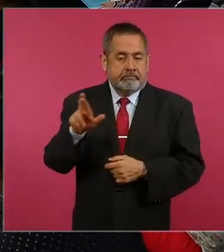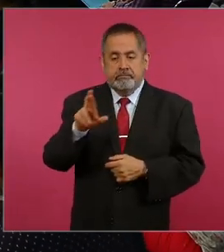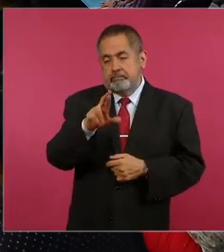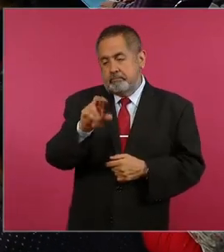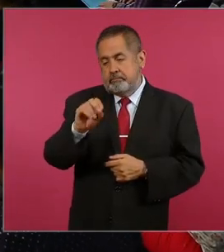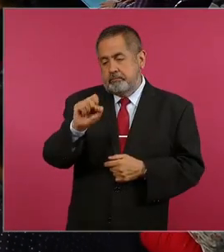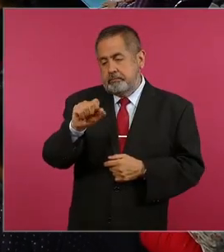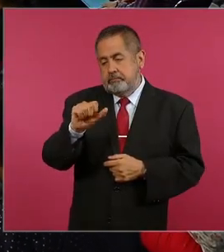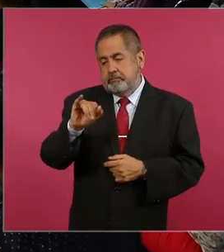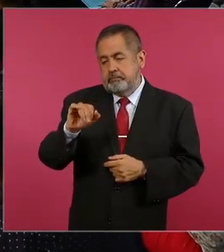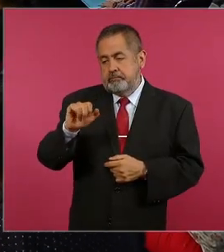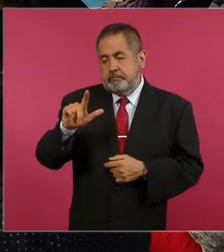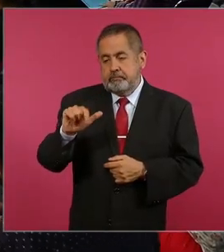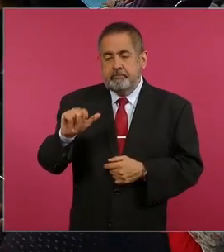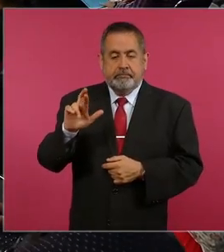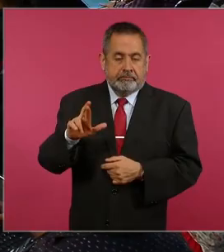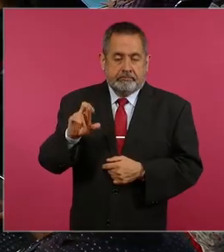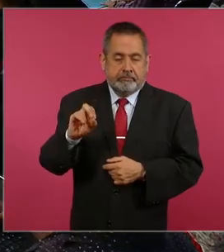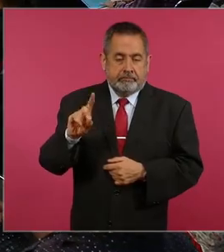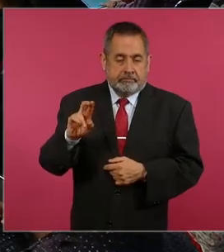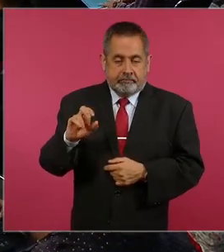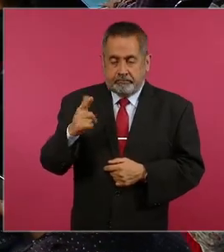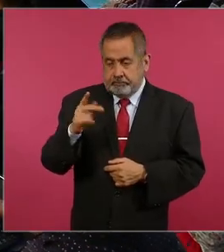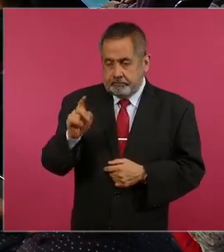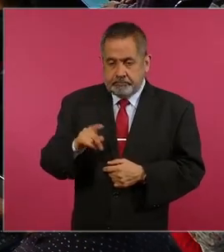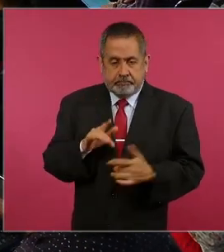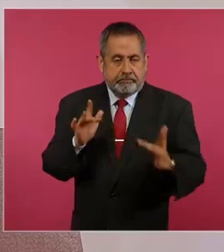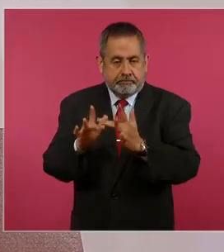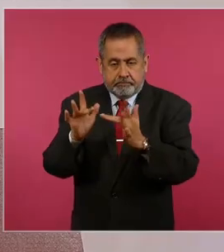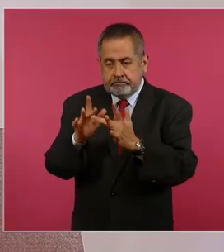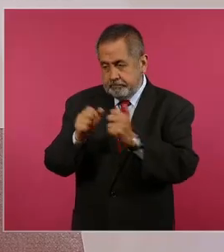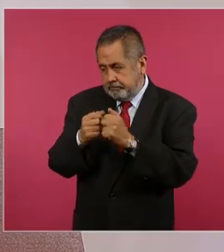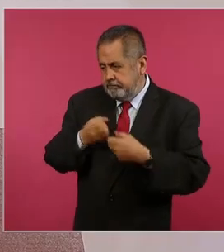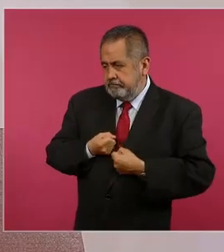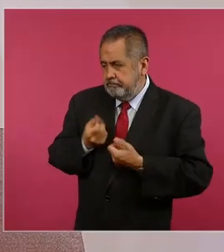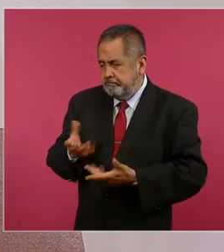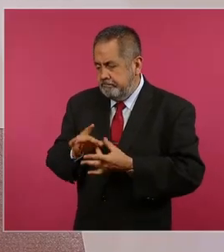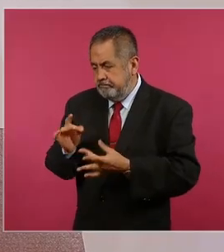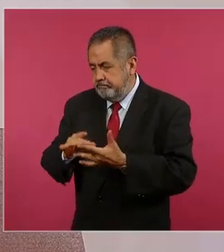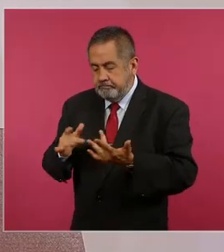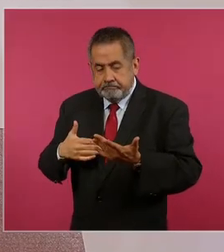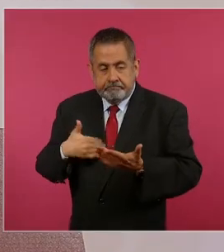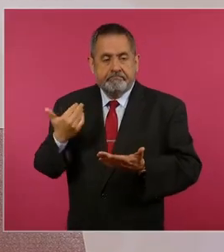Isela Rodríguez, que nos busquen,